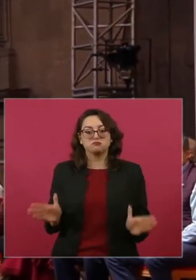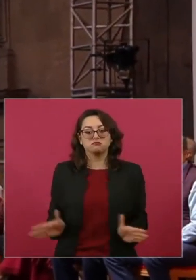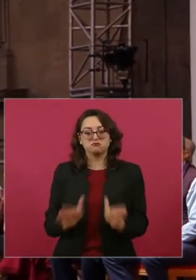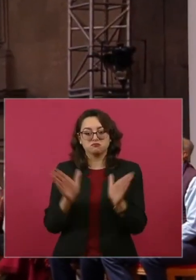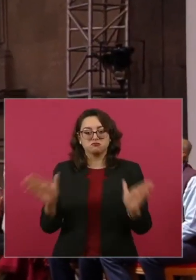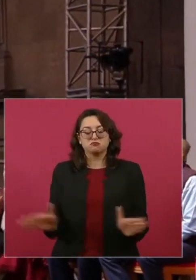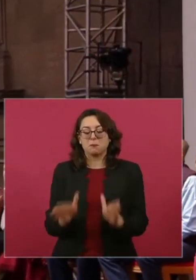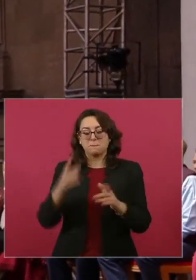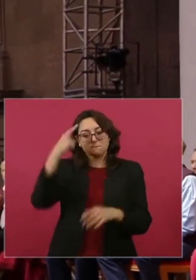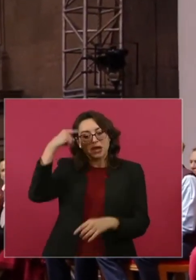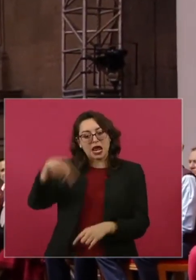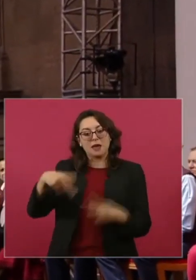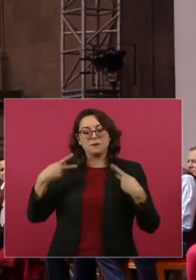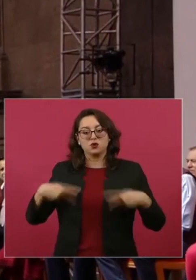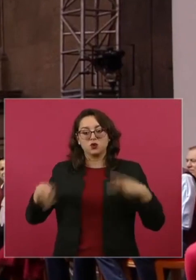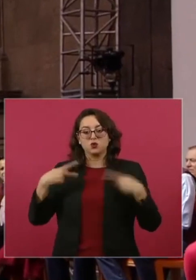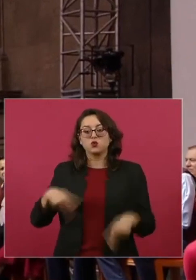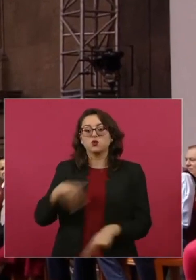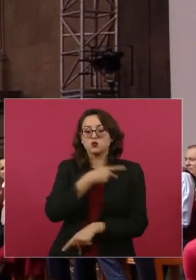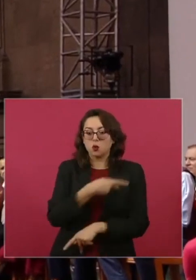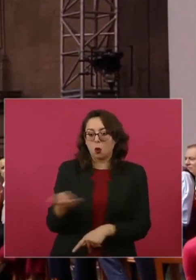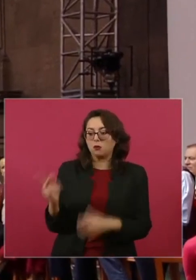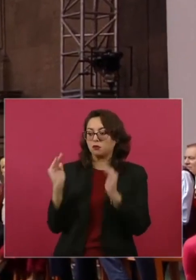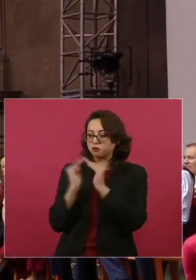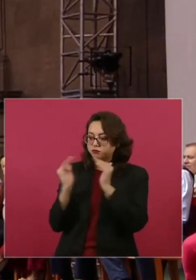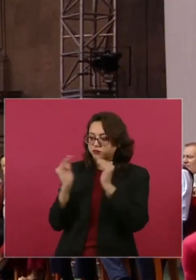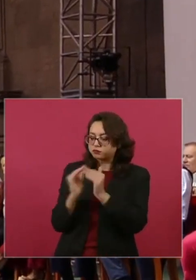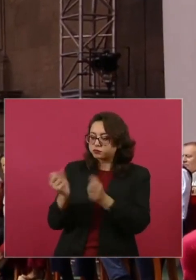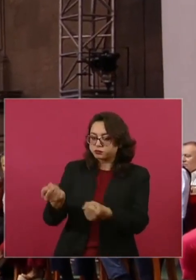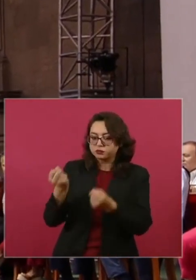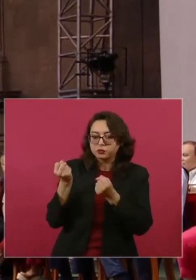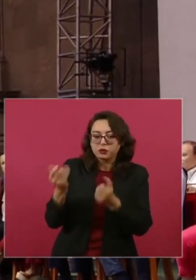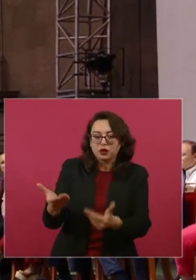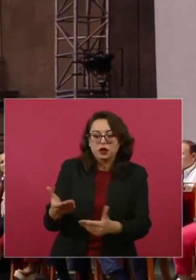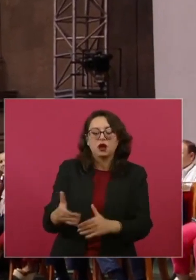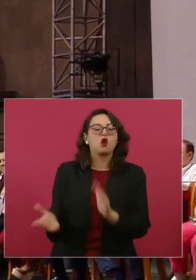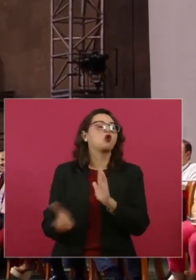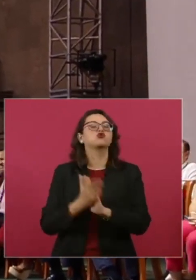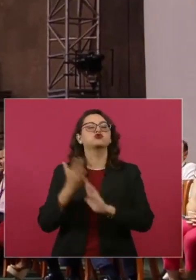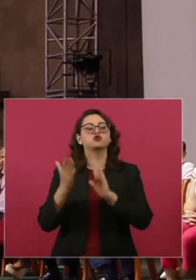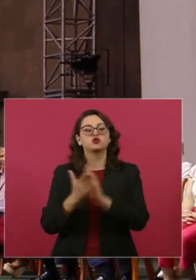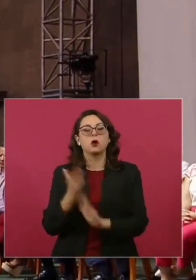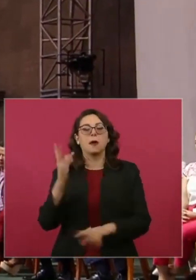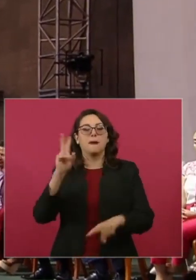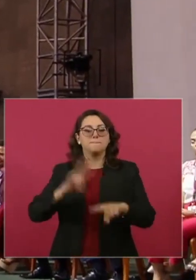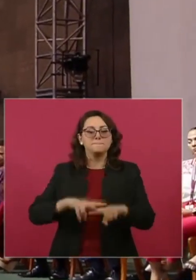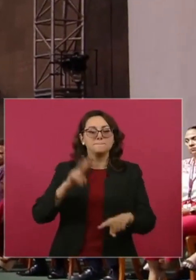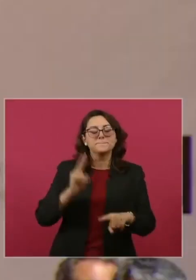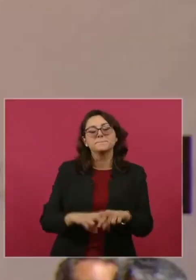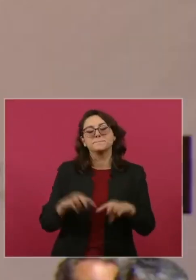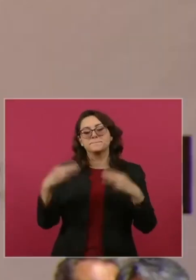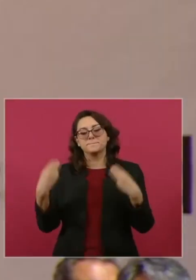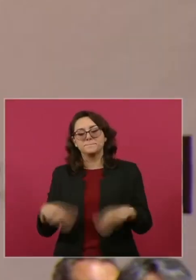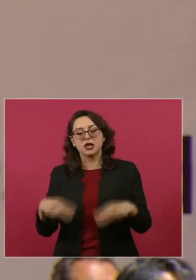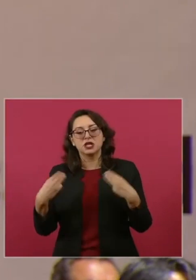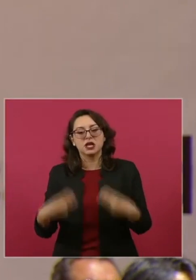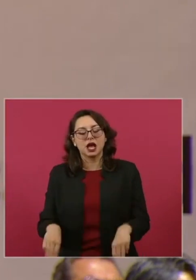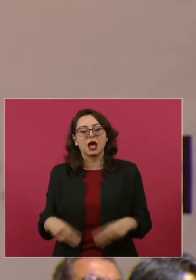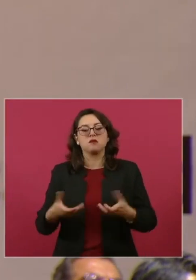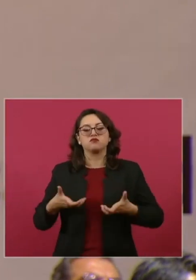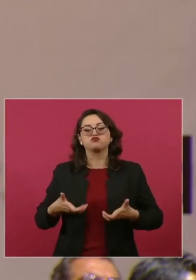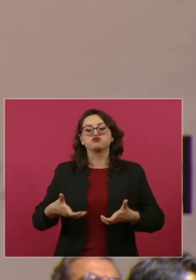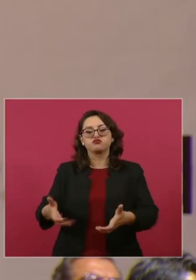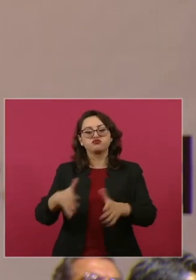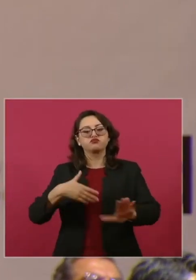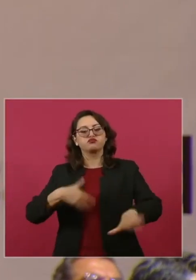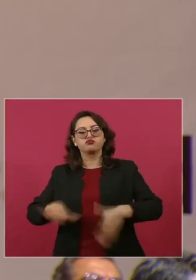Para la gente humilde. So it's también like hemos housing. Construido parques, mercados, malecones y otras parks, obras